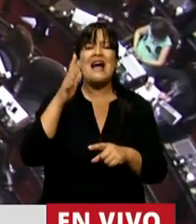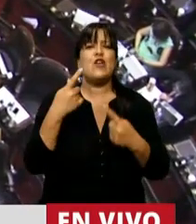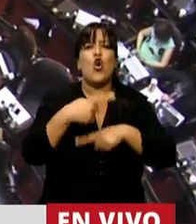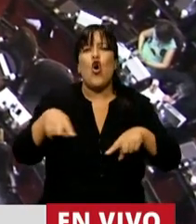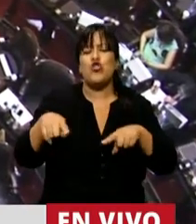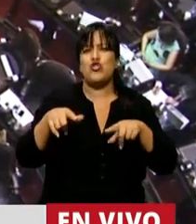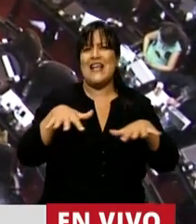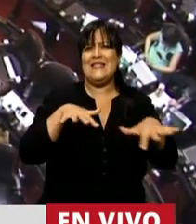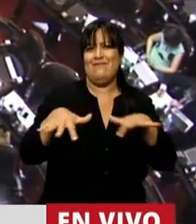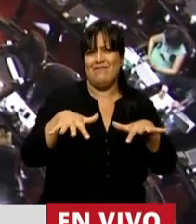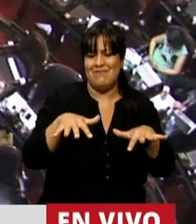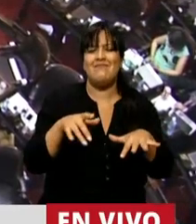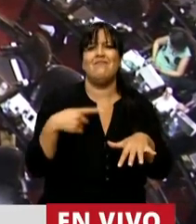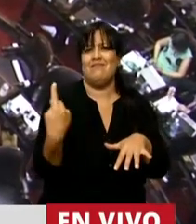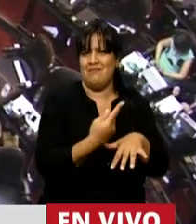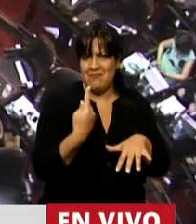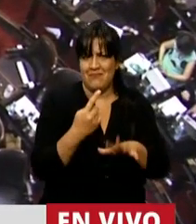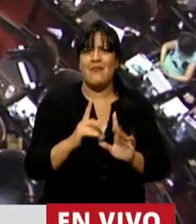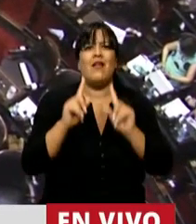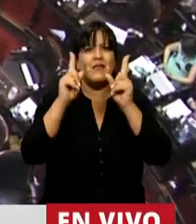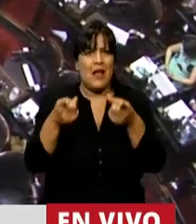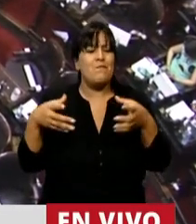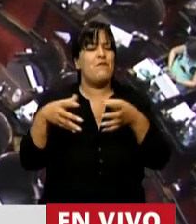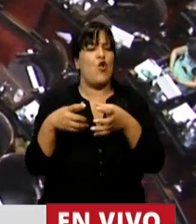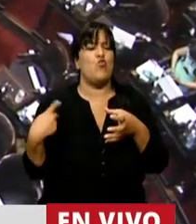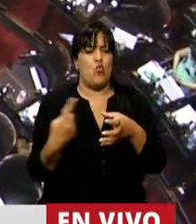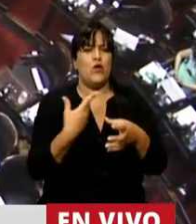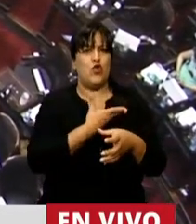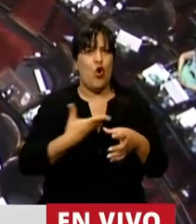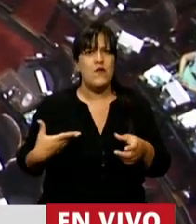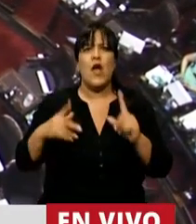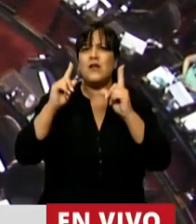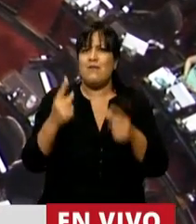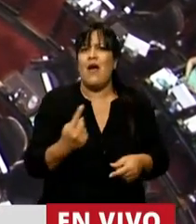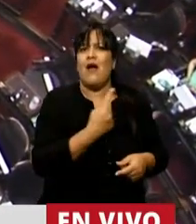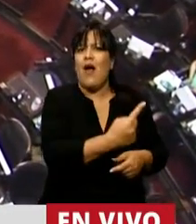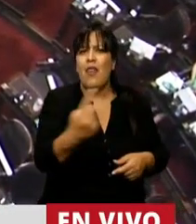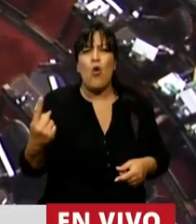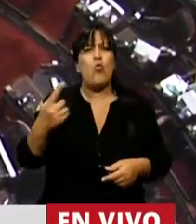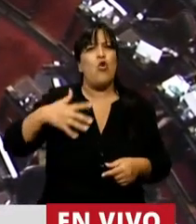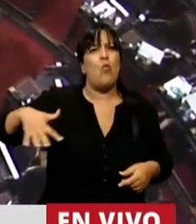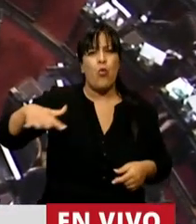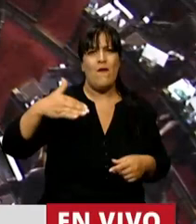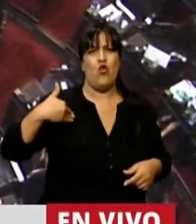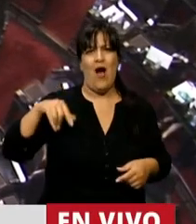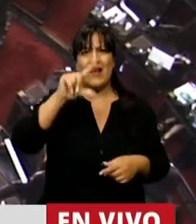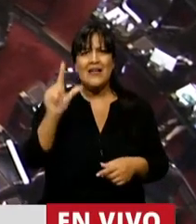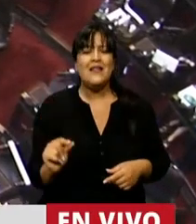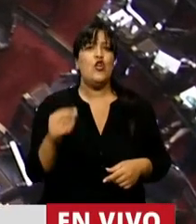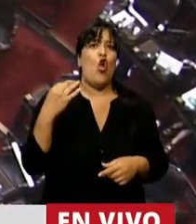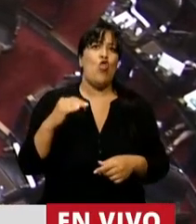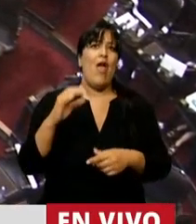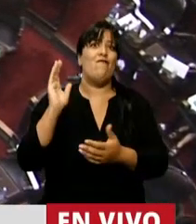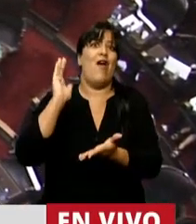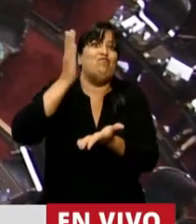esto, por supuesto, vale para todos. También a nuestro gobierno y a cada una y a cada uno de nosotros, el pueblo argentino deberá juzgarnos por